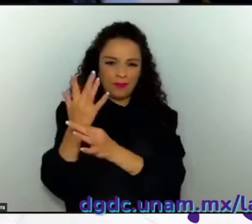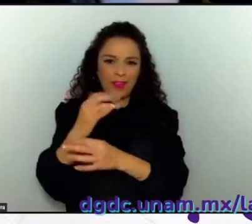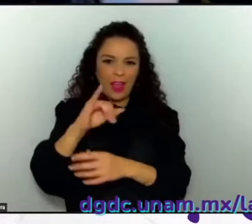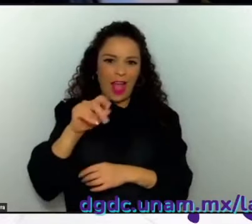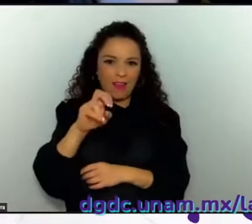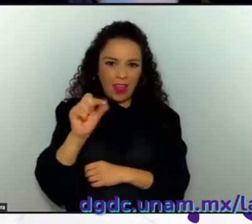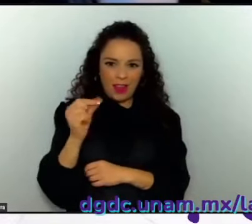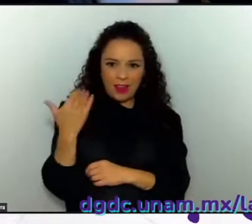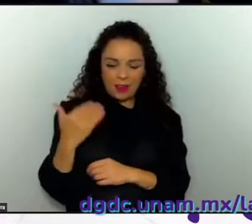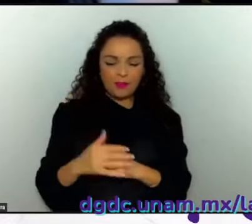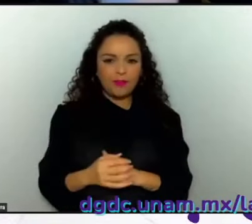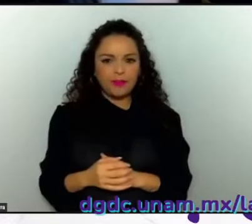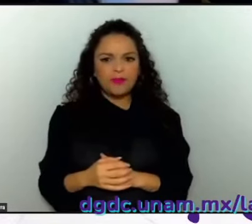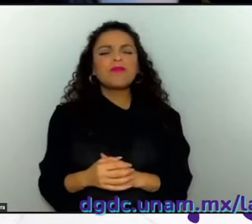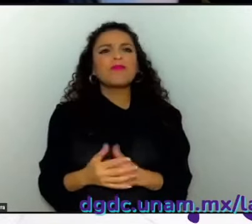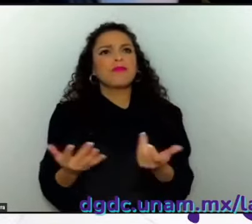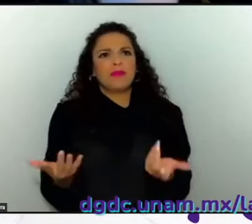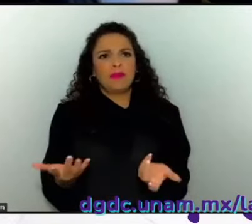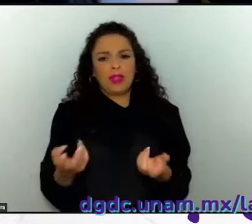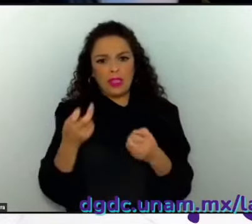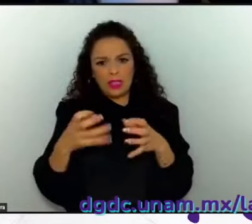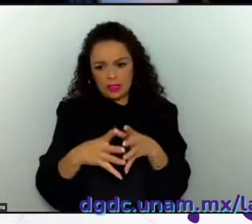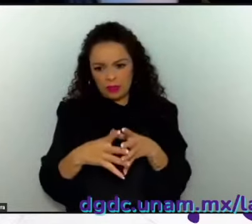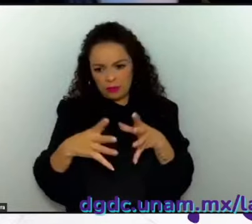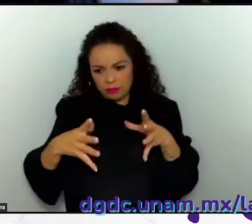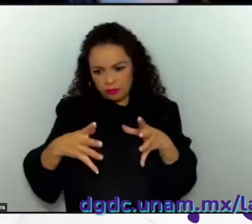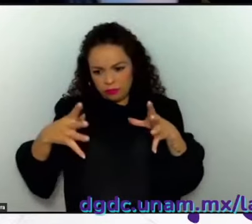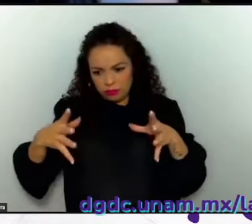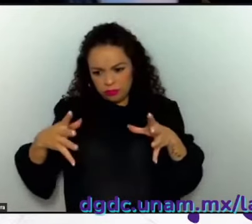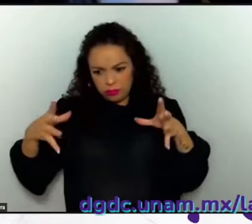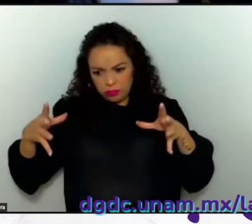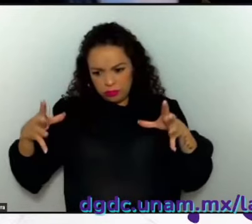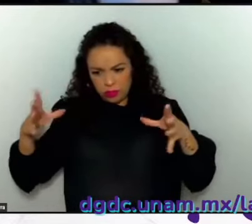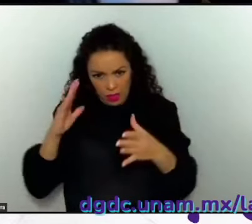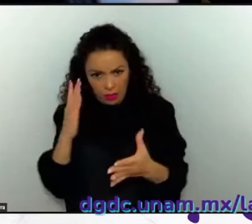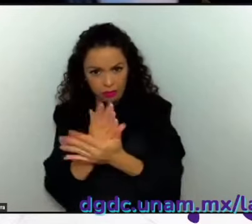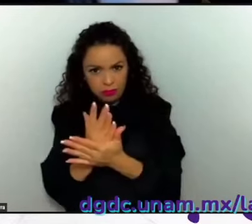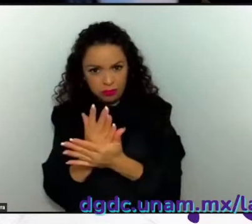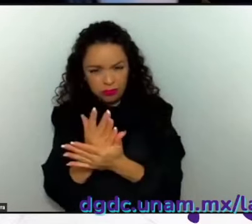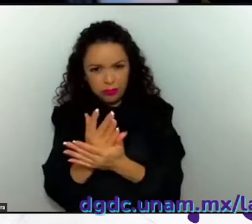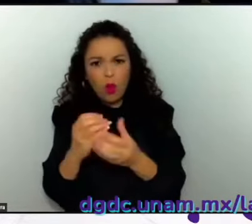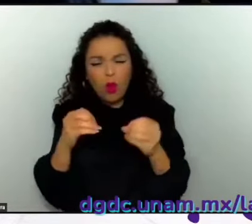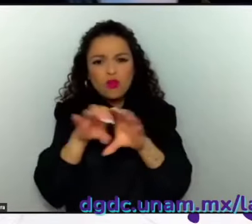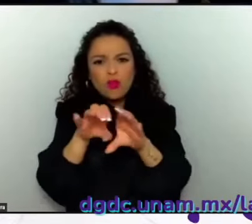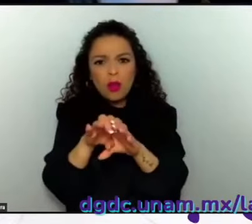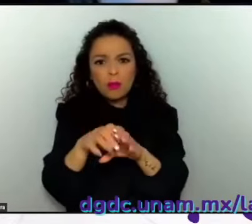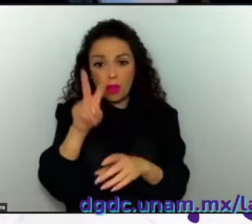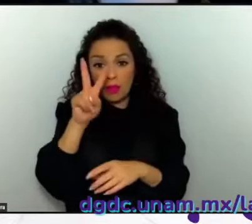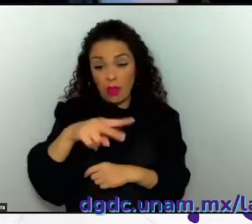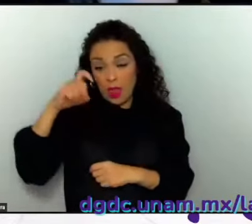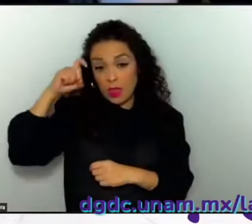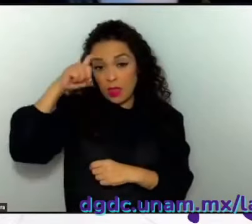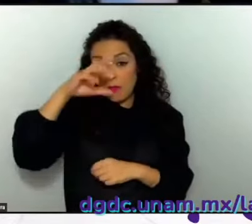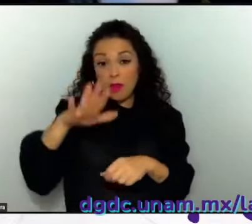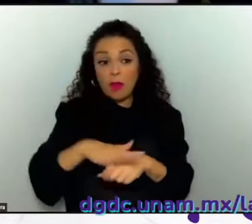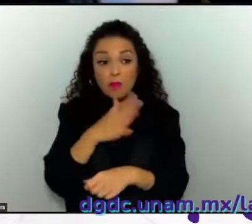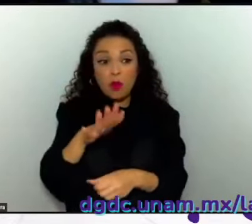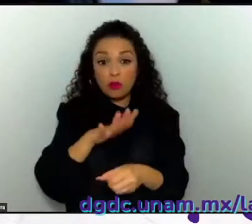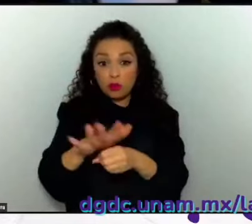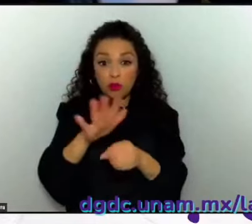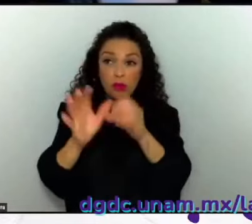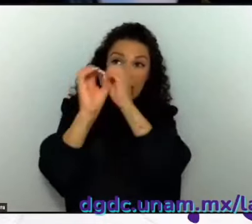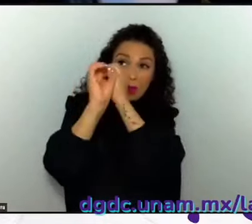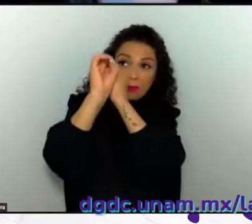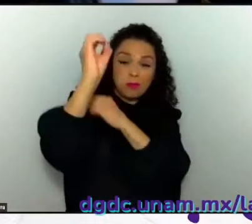estaban tratando de medir qué tanto se frenaba la expansión del universo. Y era una medida muy difícil de hacer. No teníamos suficientemente buenos telescopios. Tenías que ver muy lejos para